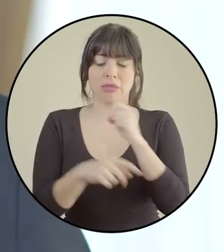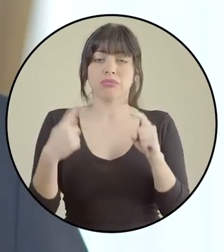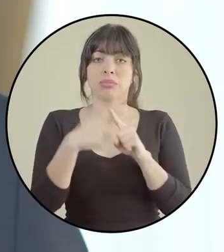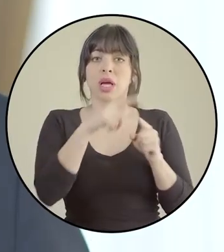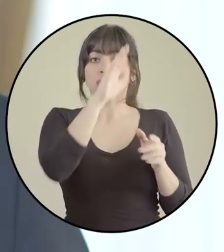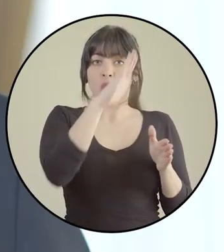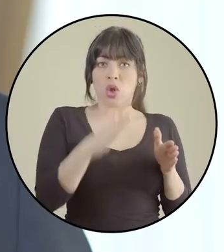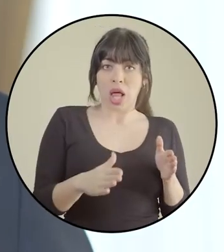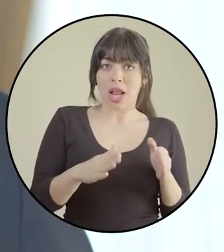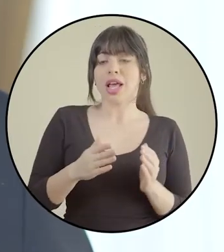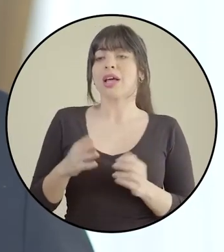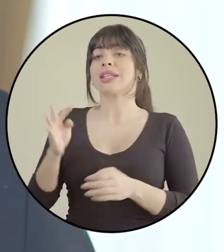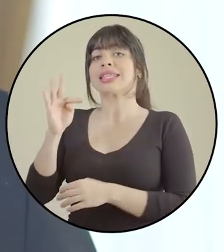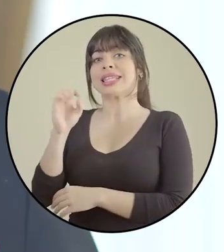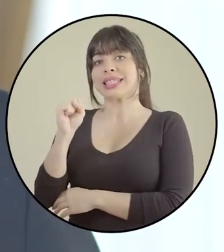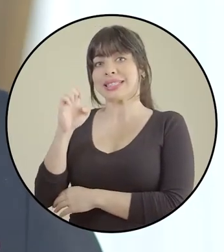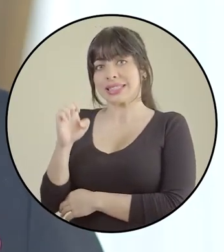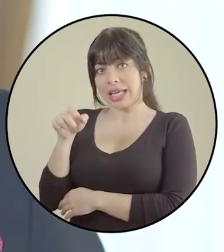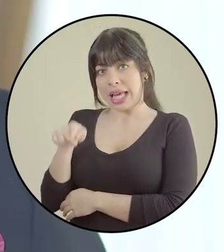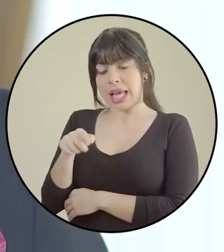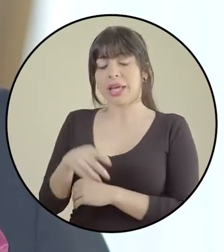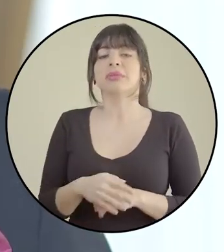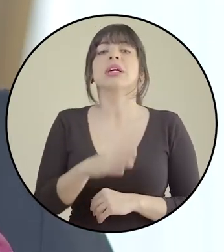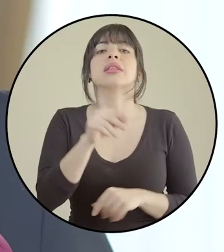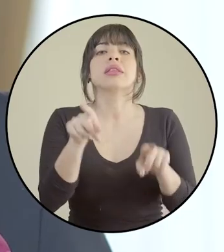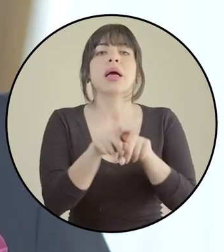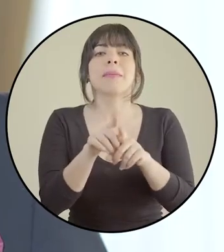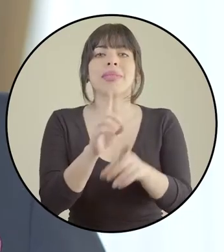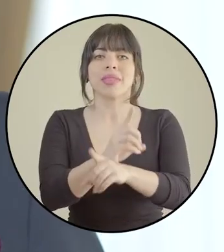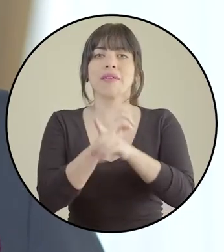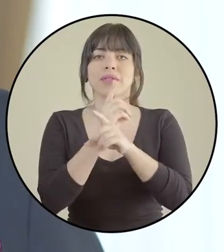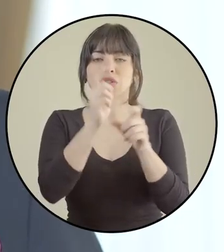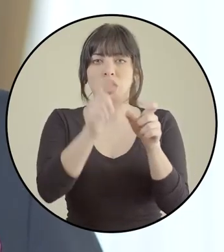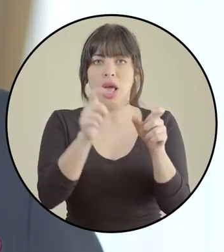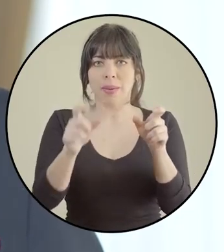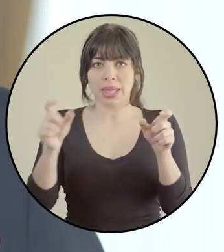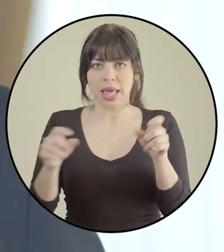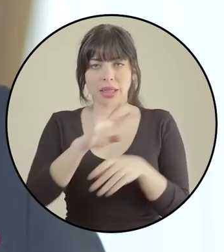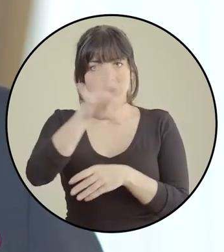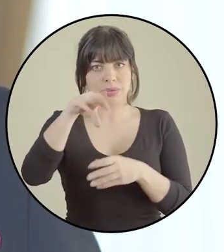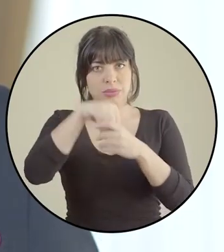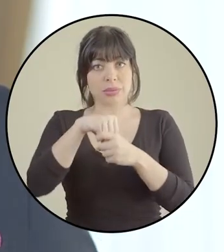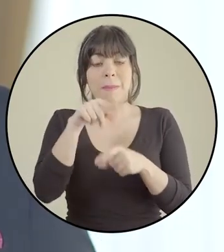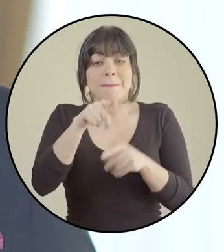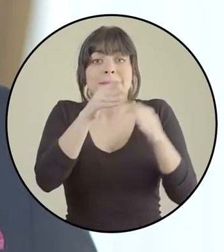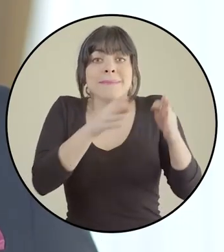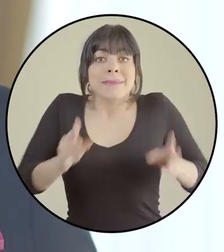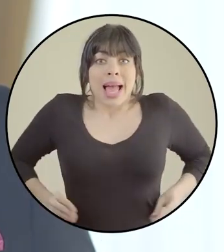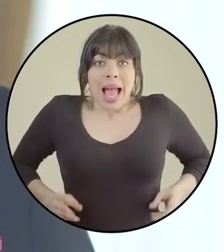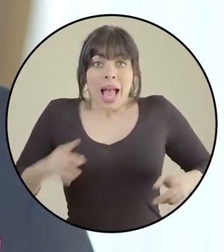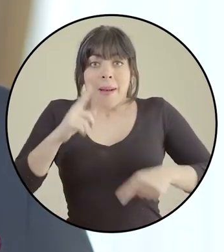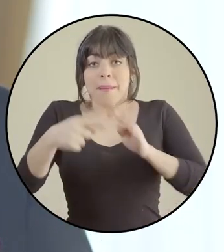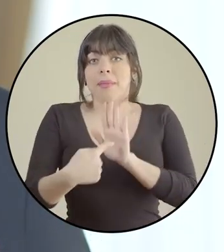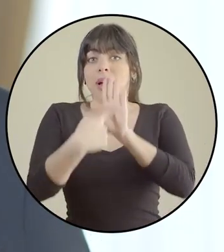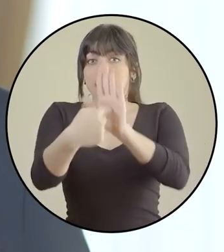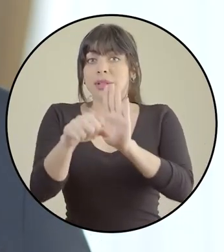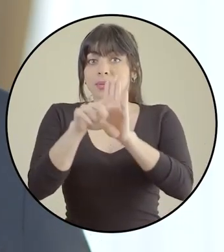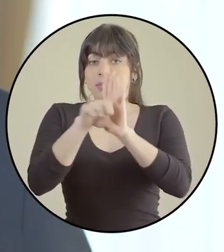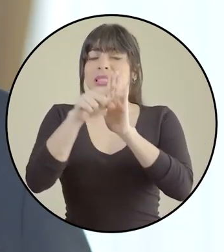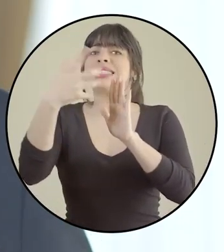la Contraloría General, el Tribunal Supremo de Elecciones y la Defensoría de los Habitantes. Pero el Plan de Gastos que presentaremos al